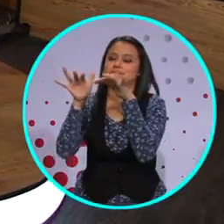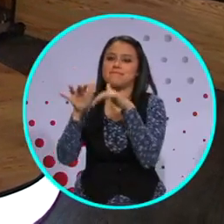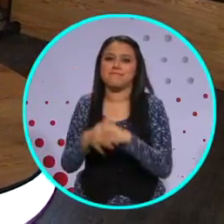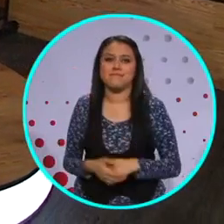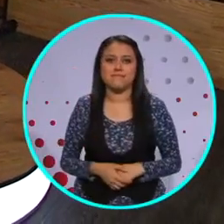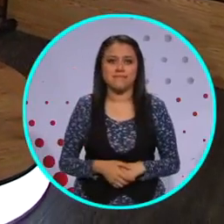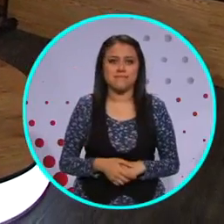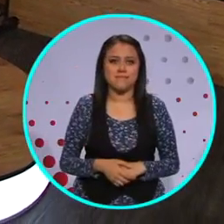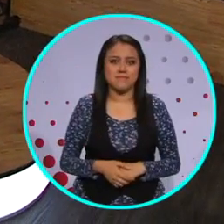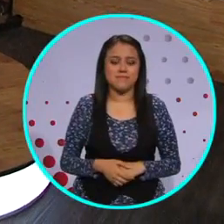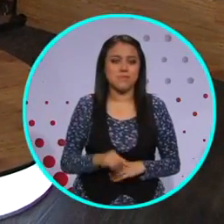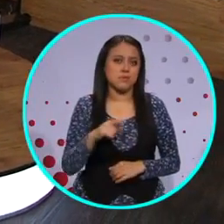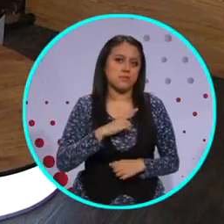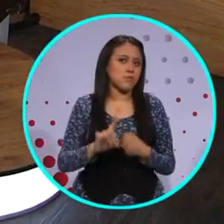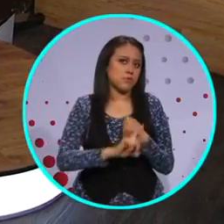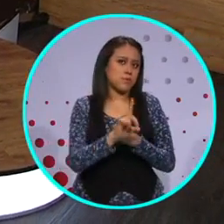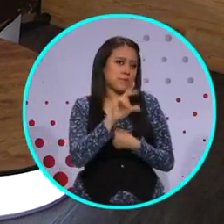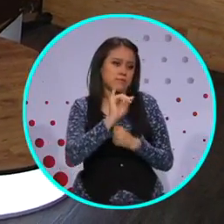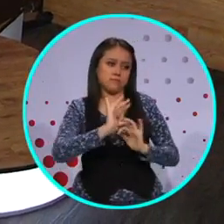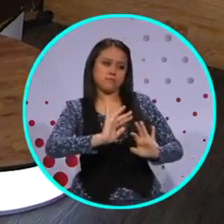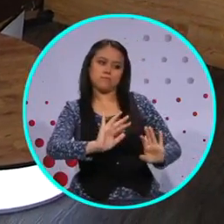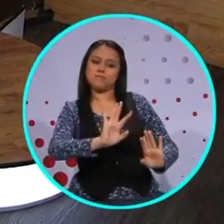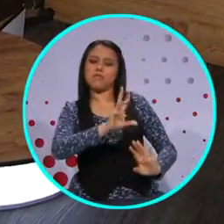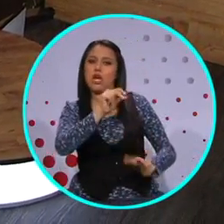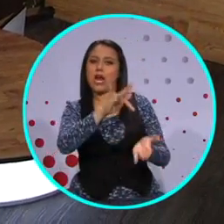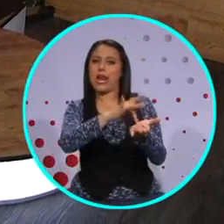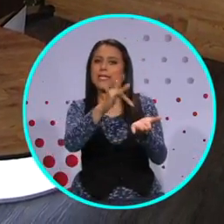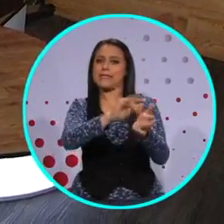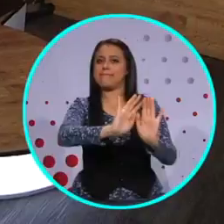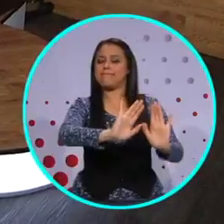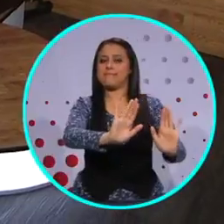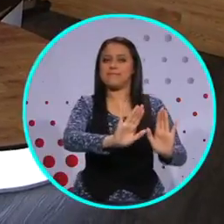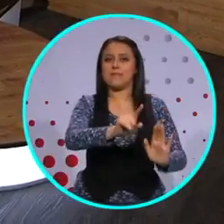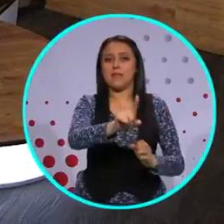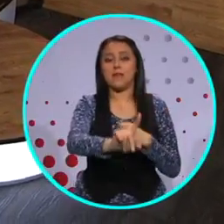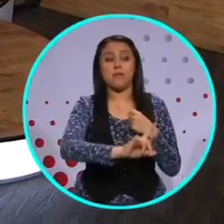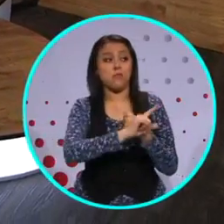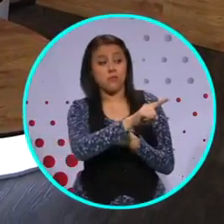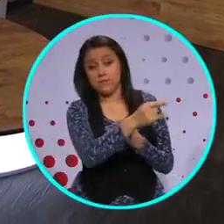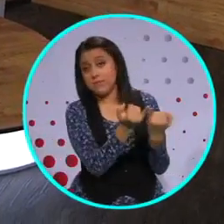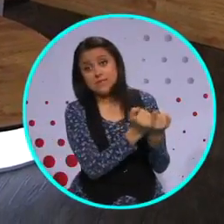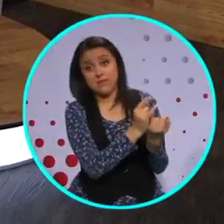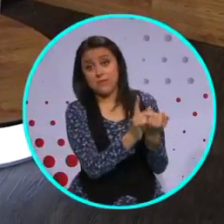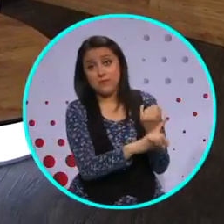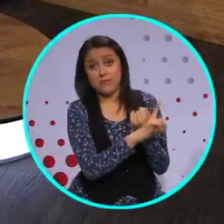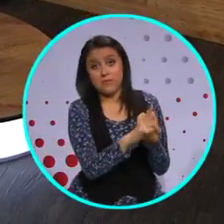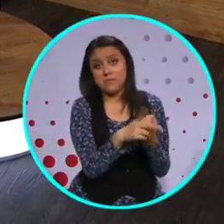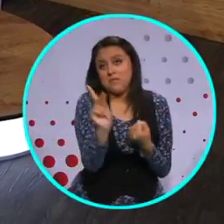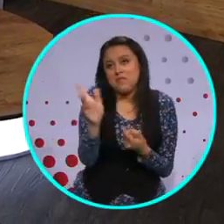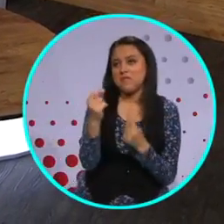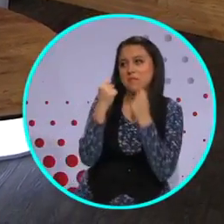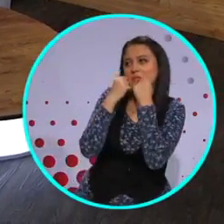verdad y así nos mete en problemas fuertes dulces no los tiene gratis pero